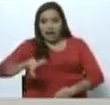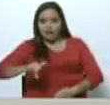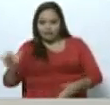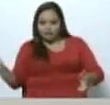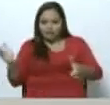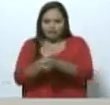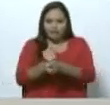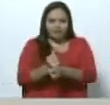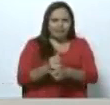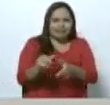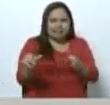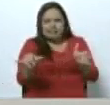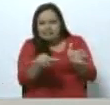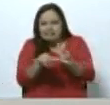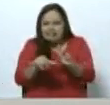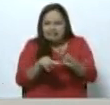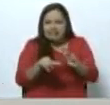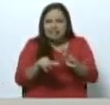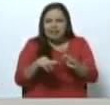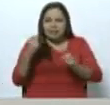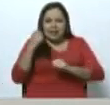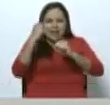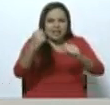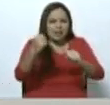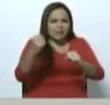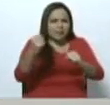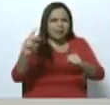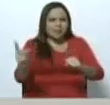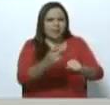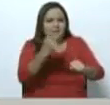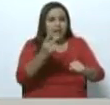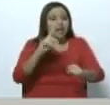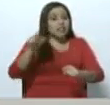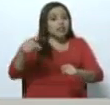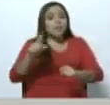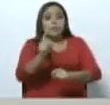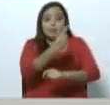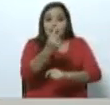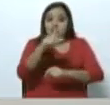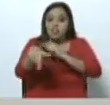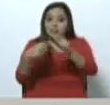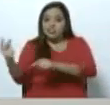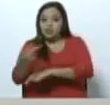han estado ahí en la raya para ganar en primera vuelta y cuando van a segunda vuelta, pierden.